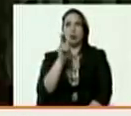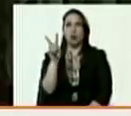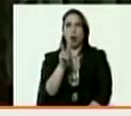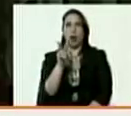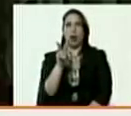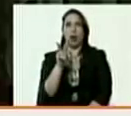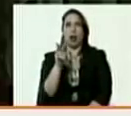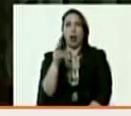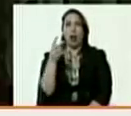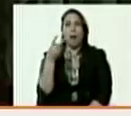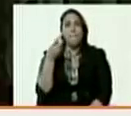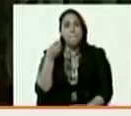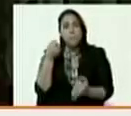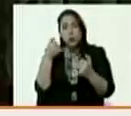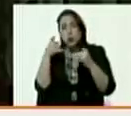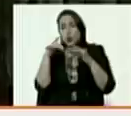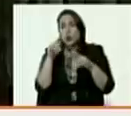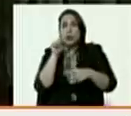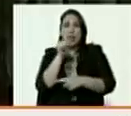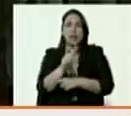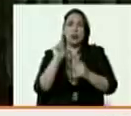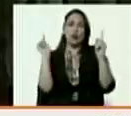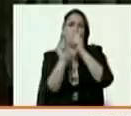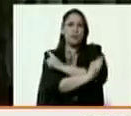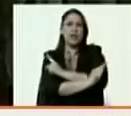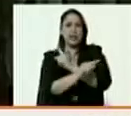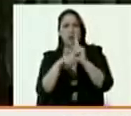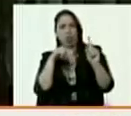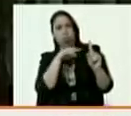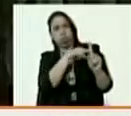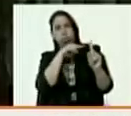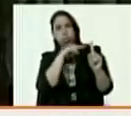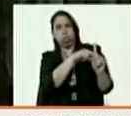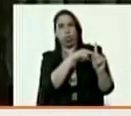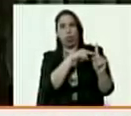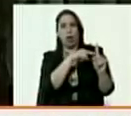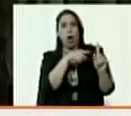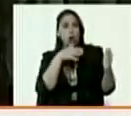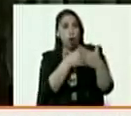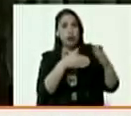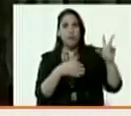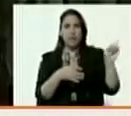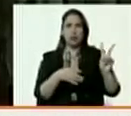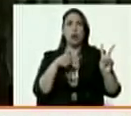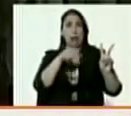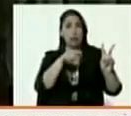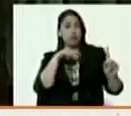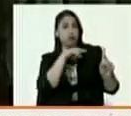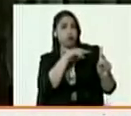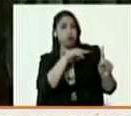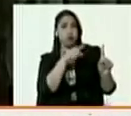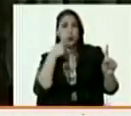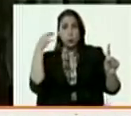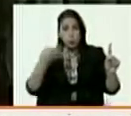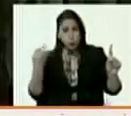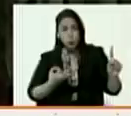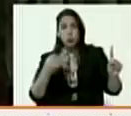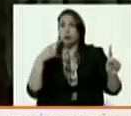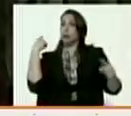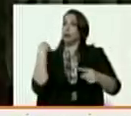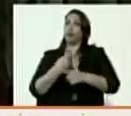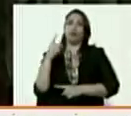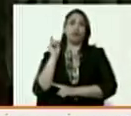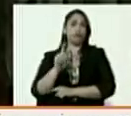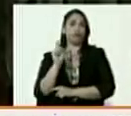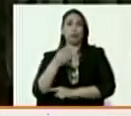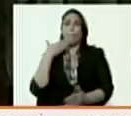que muchas de ellas se convierten en amenazas, amenazas ciertas, concretas, y que requieren y